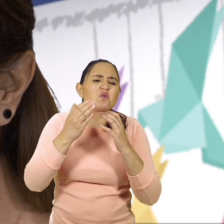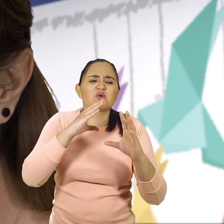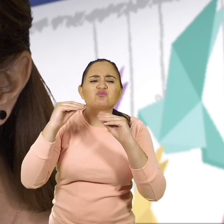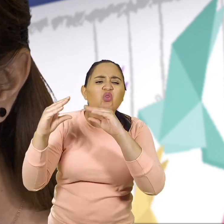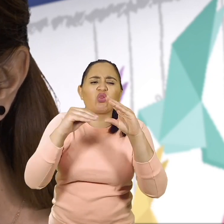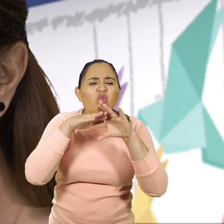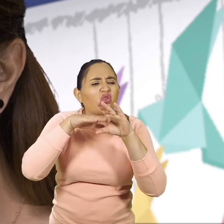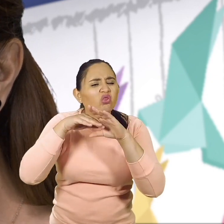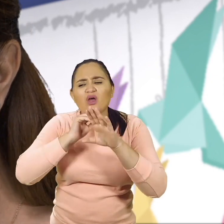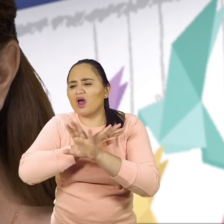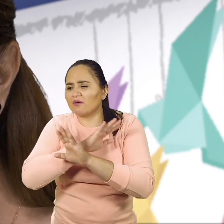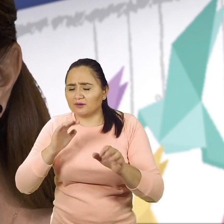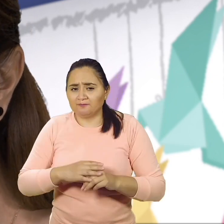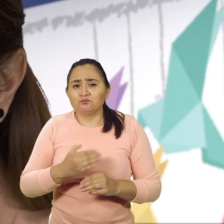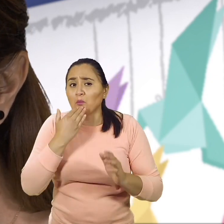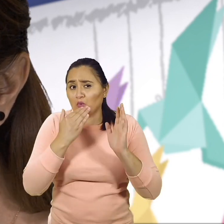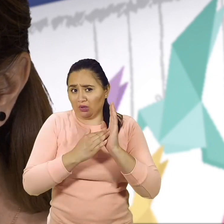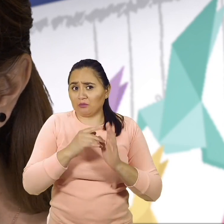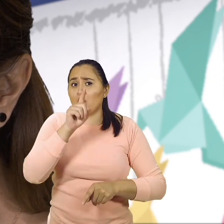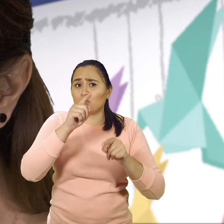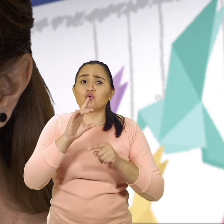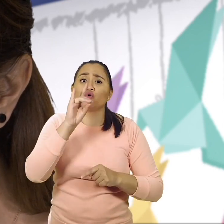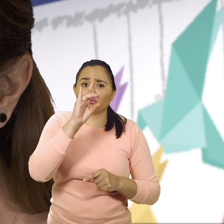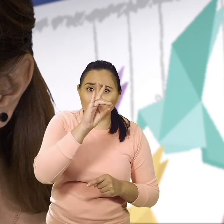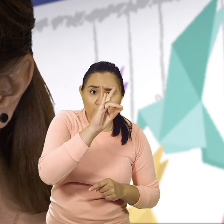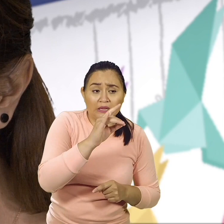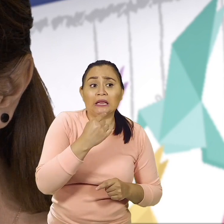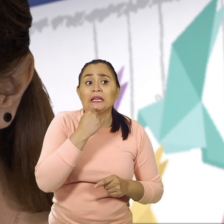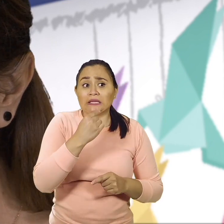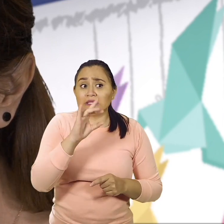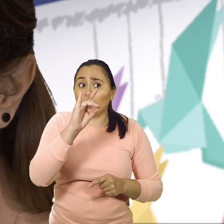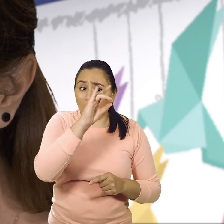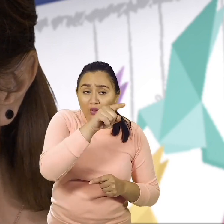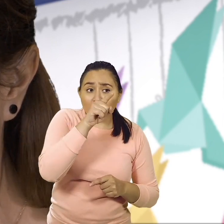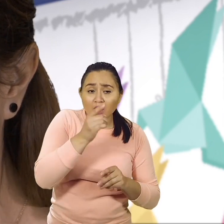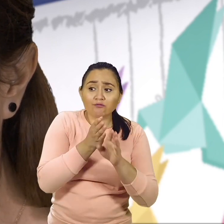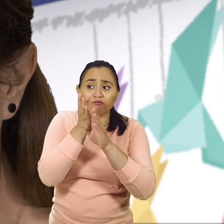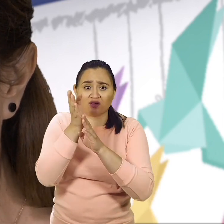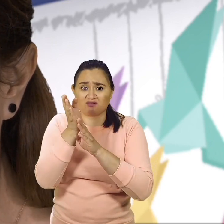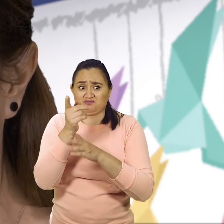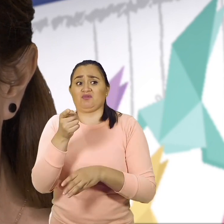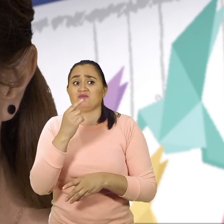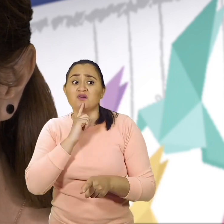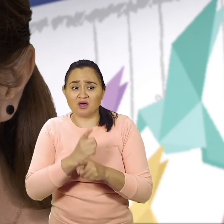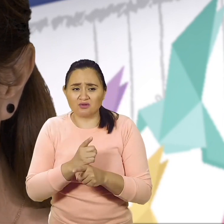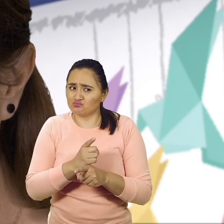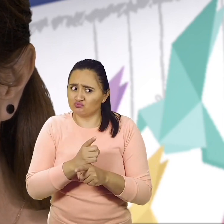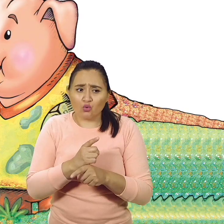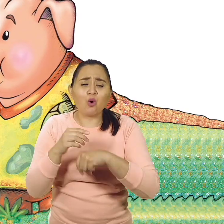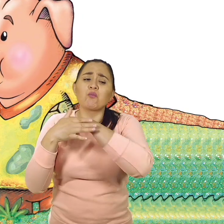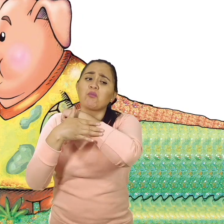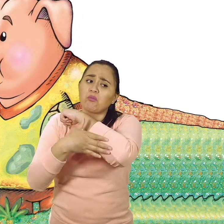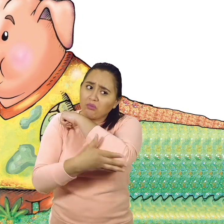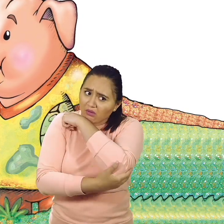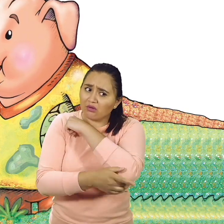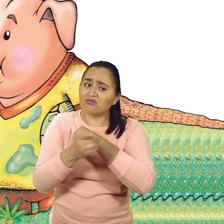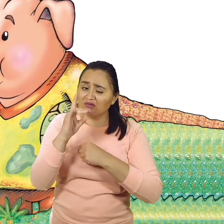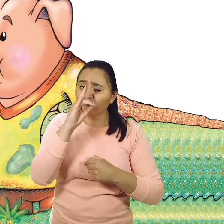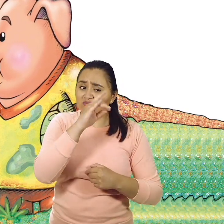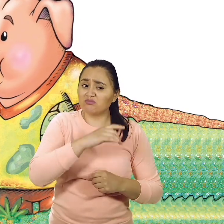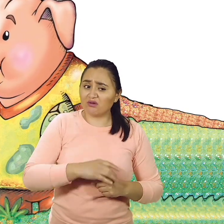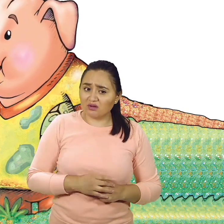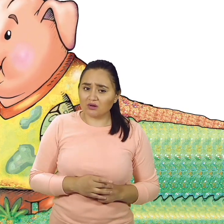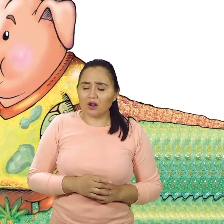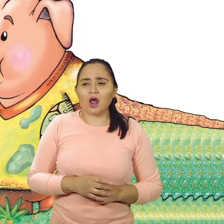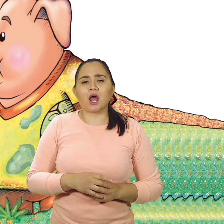hablar. No sé si has escuchado, pero dicen que los perros son súper fieles y el perro Nacho traicionó a su novia Fifi.